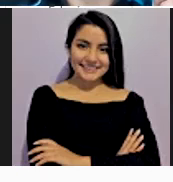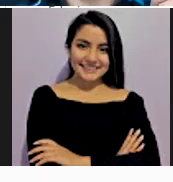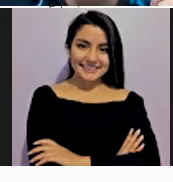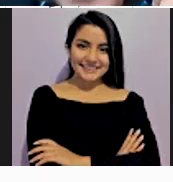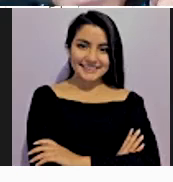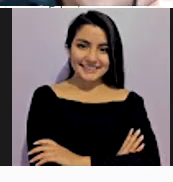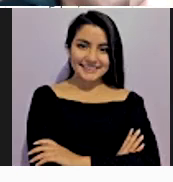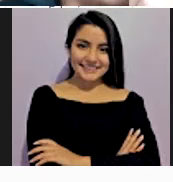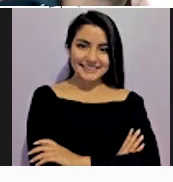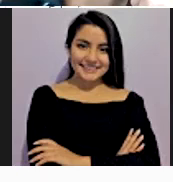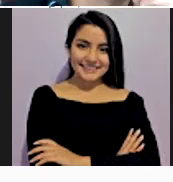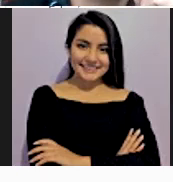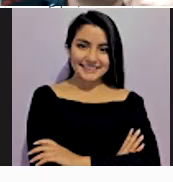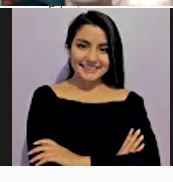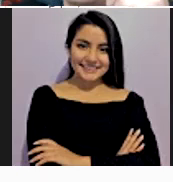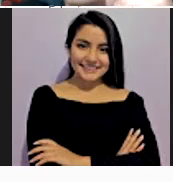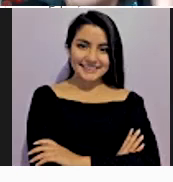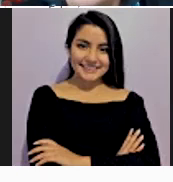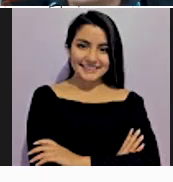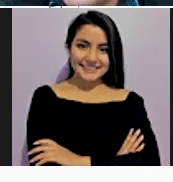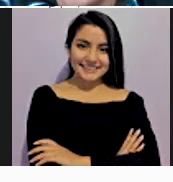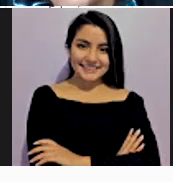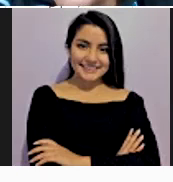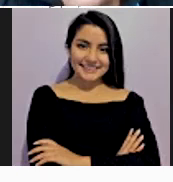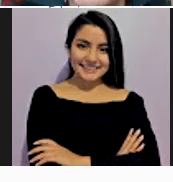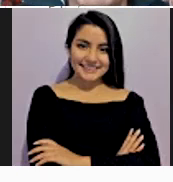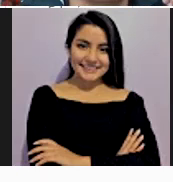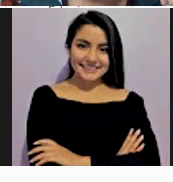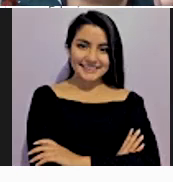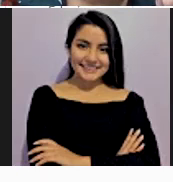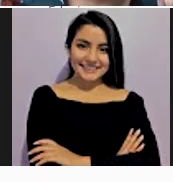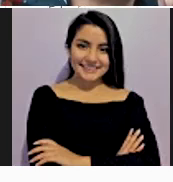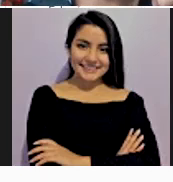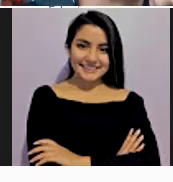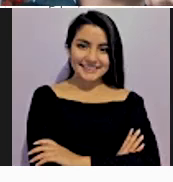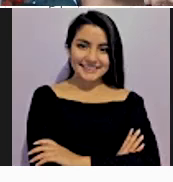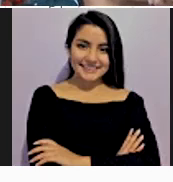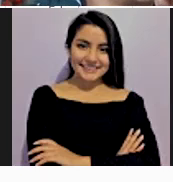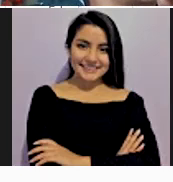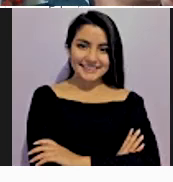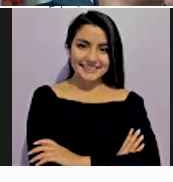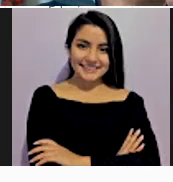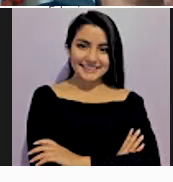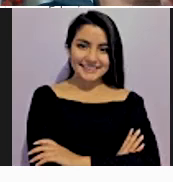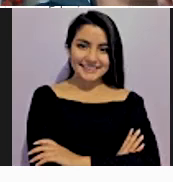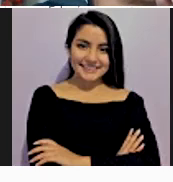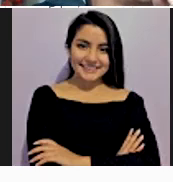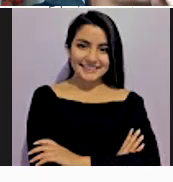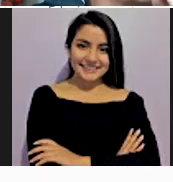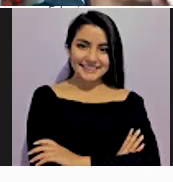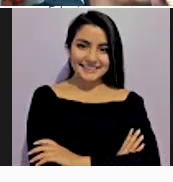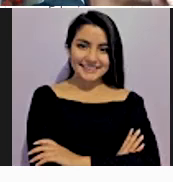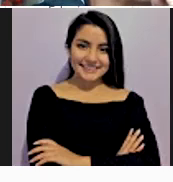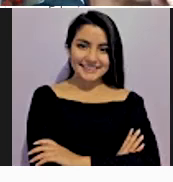No, No conoce Patate, Dios mío. no. Estamos a casito nomás, pues, de Ambato para allá, ¿no? Digo,